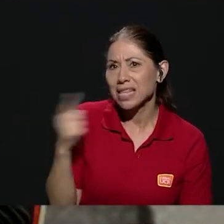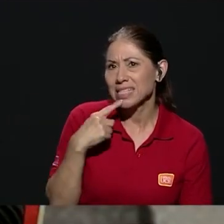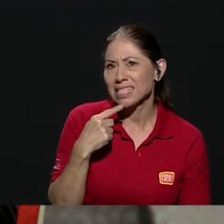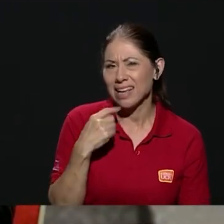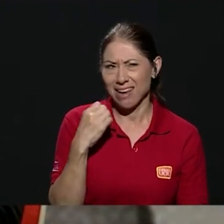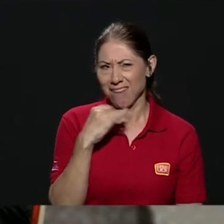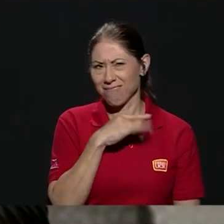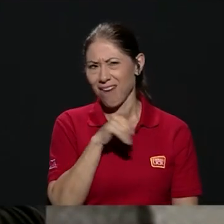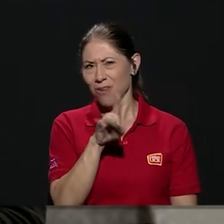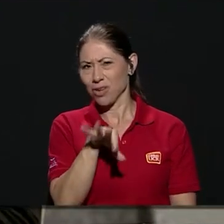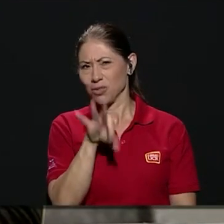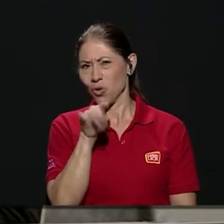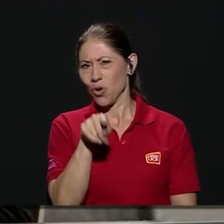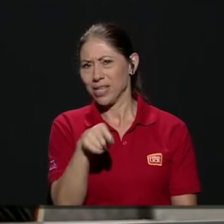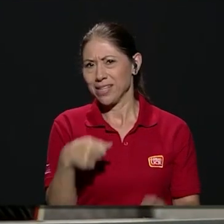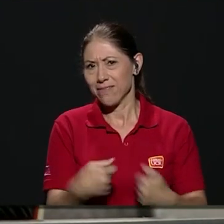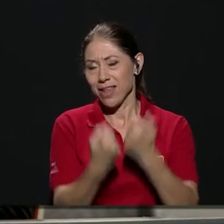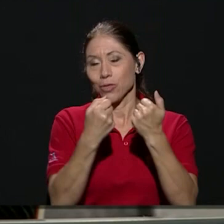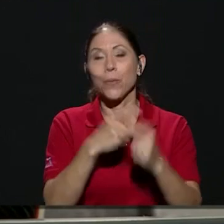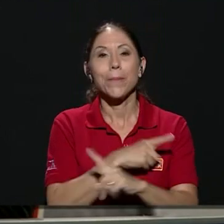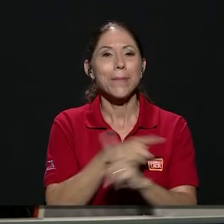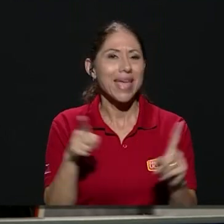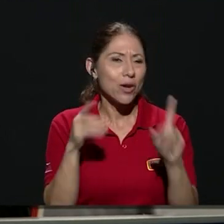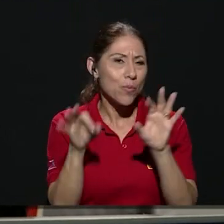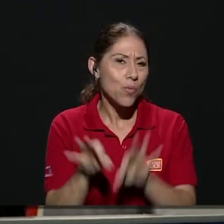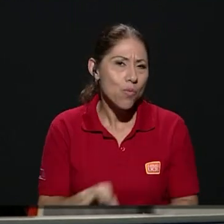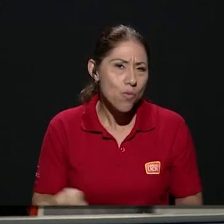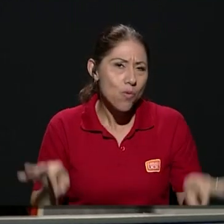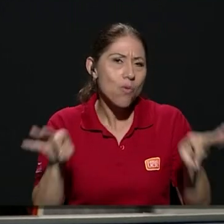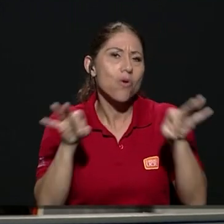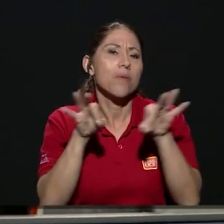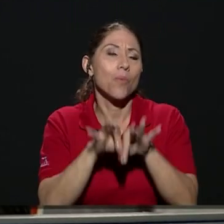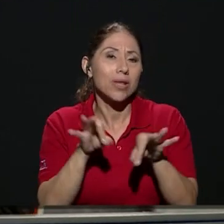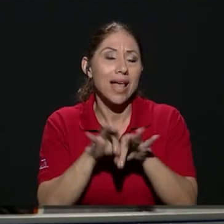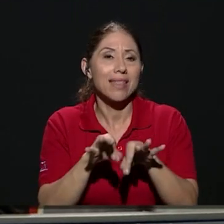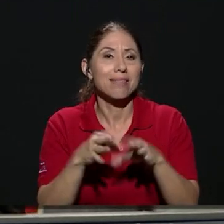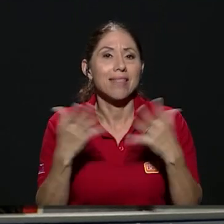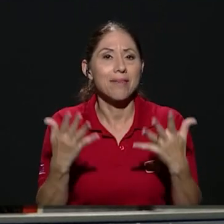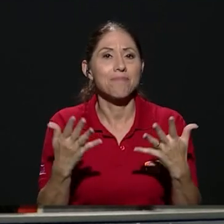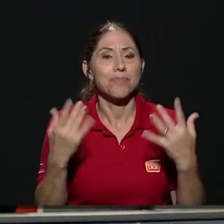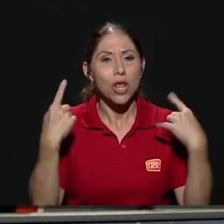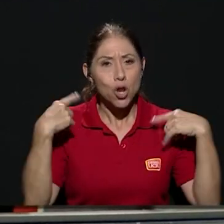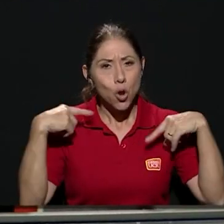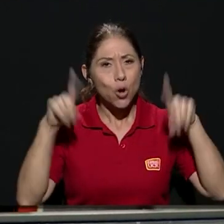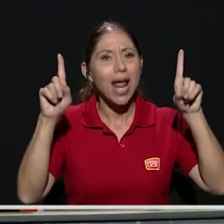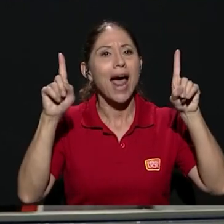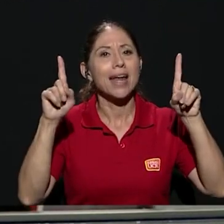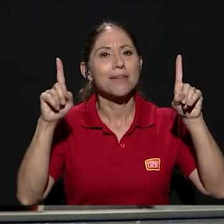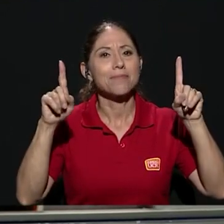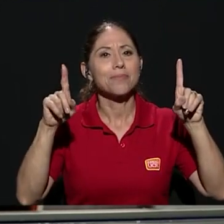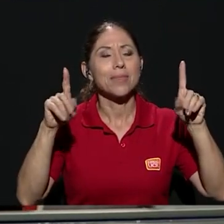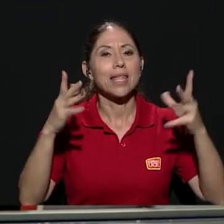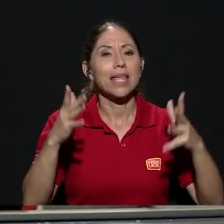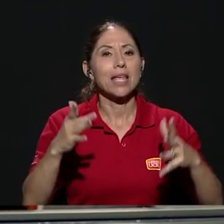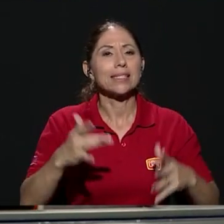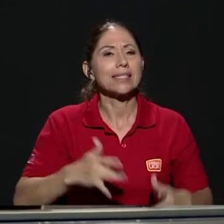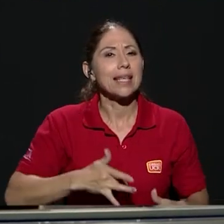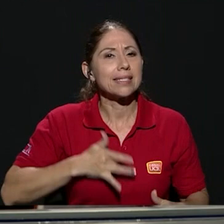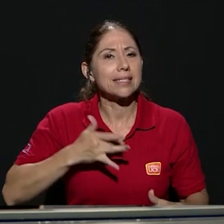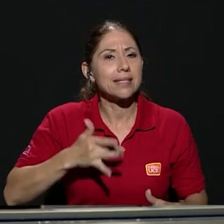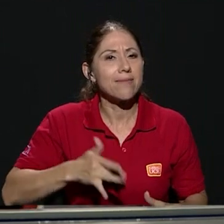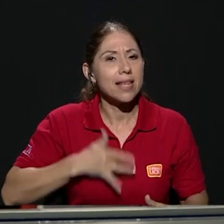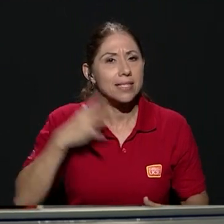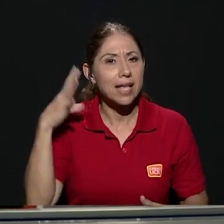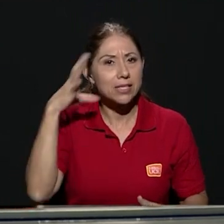raro que escogió ese, pero me parece muy importante lograr una sensibilización, no solo de la